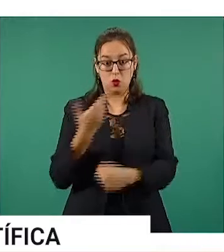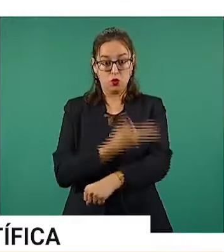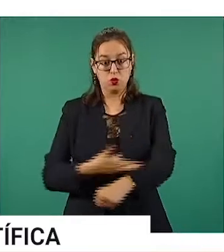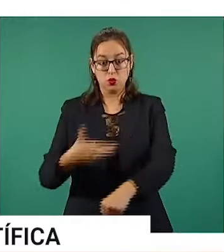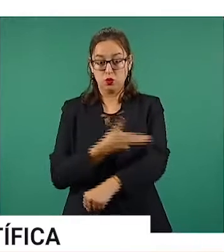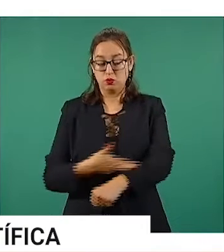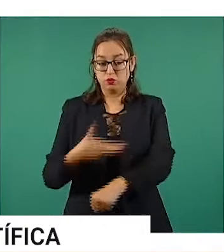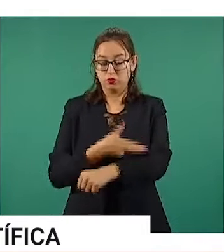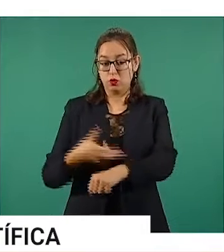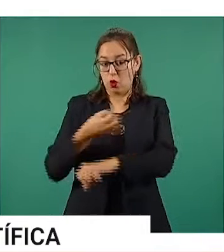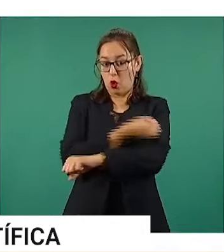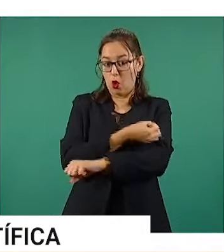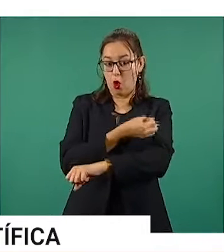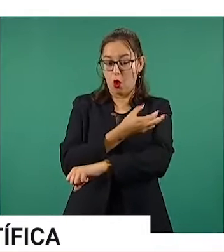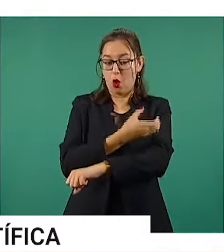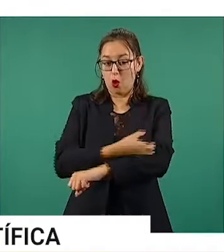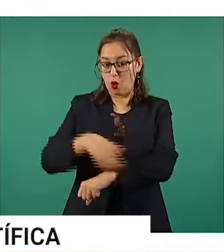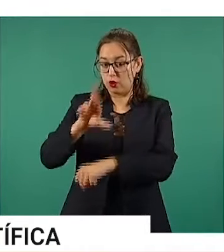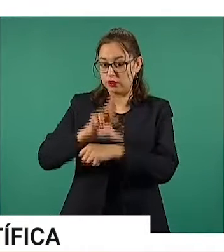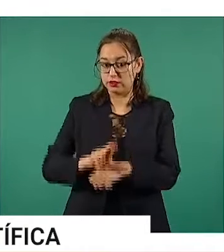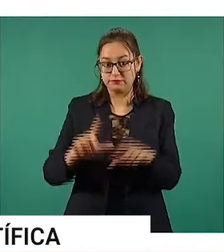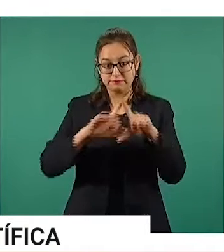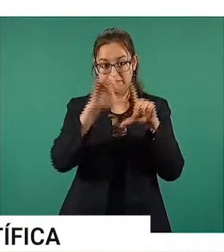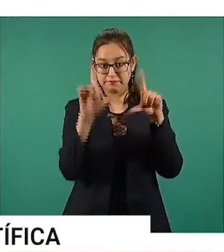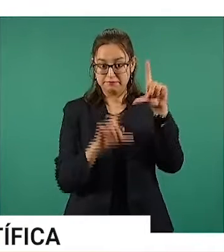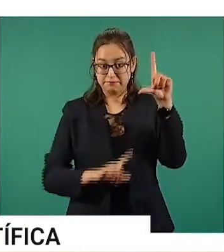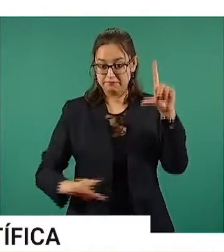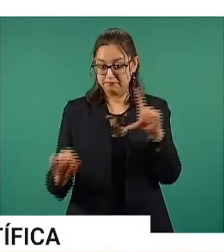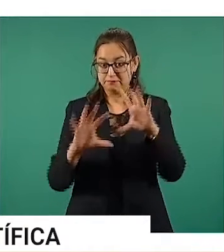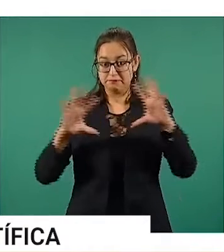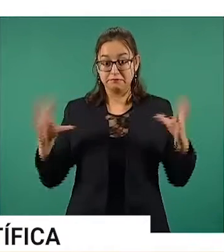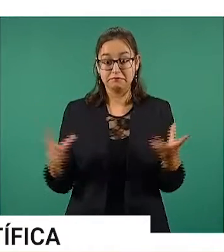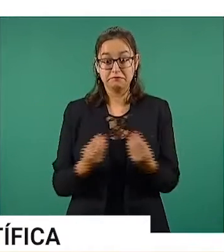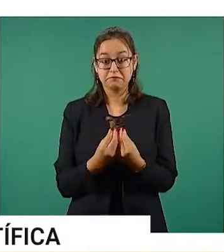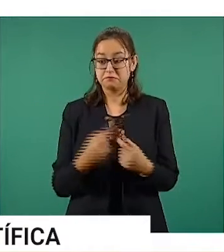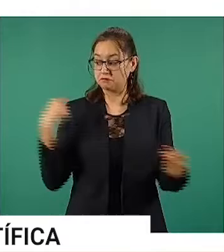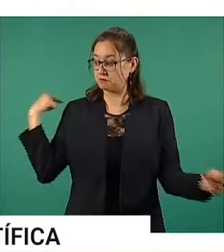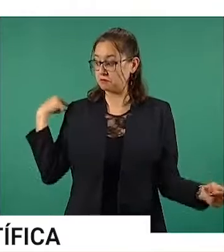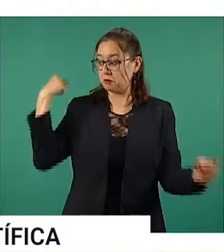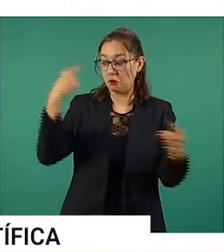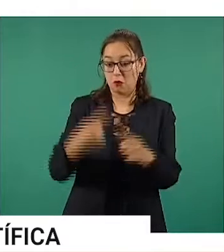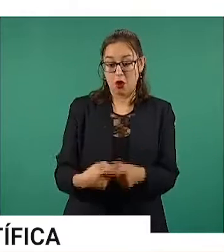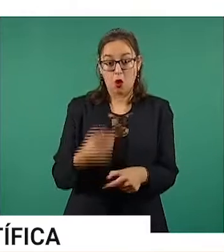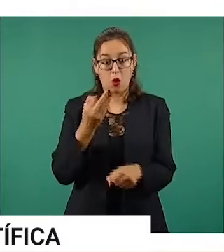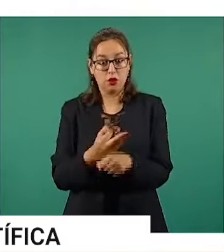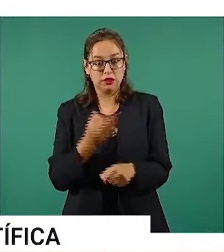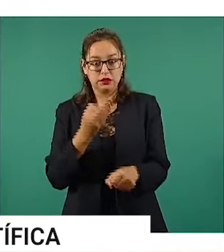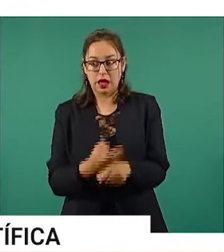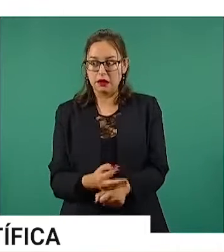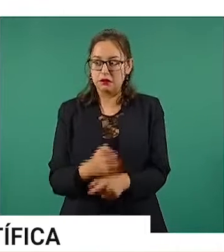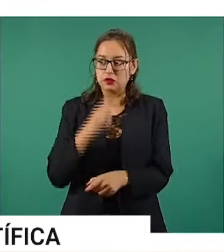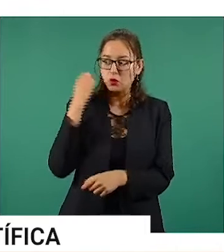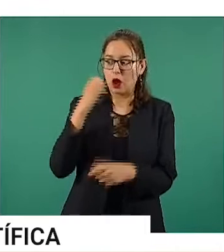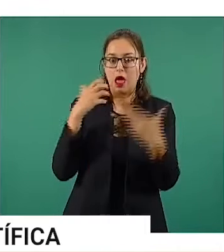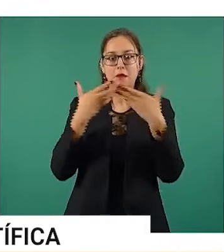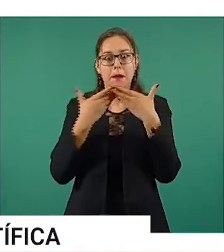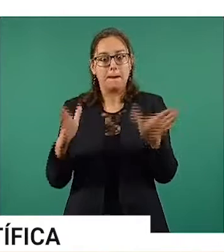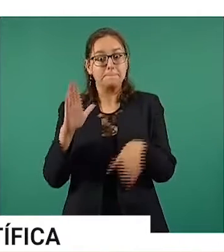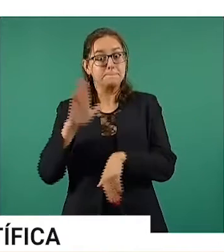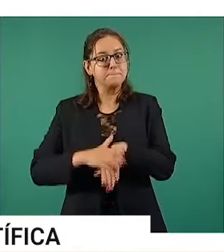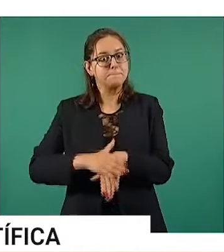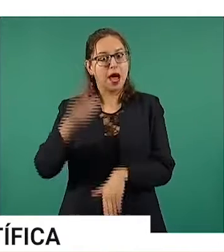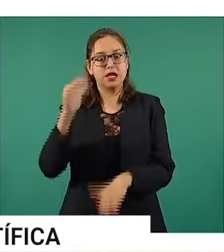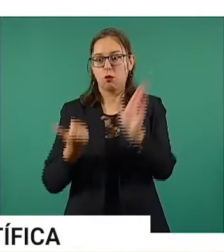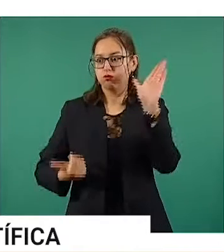han provocado un repunte de la pandemia de COVID-19. Hasta el momento no hay evidencia de que la apertura de las escuelas